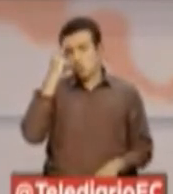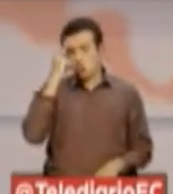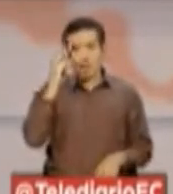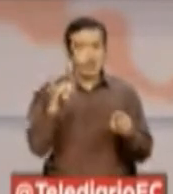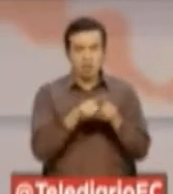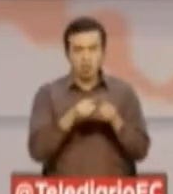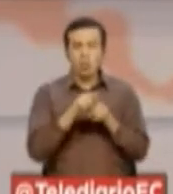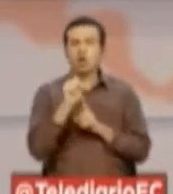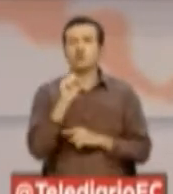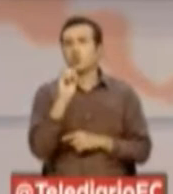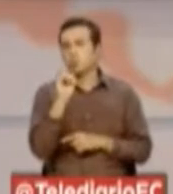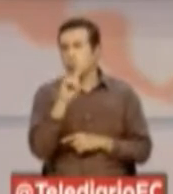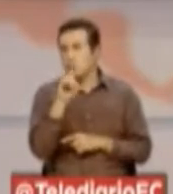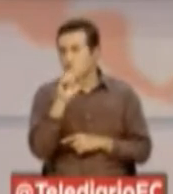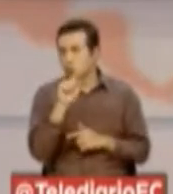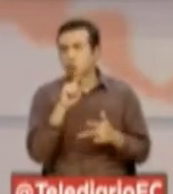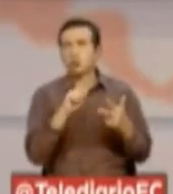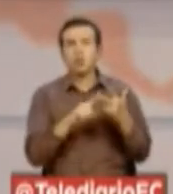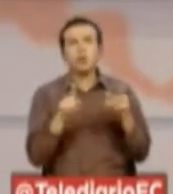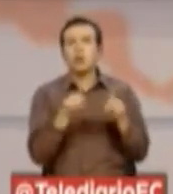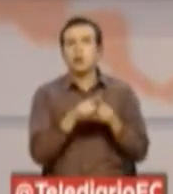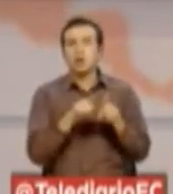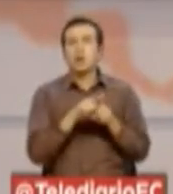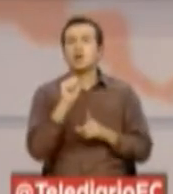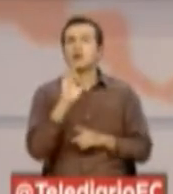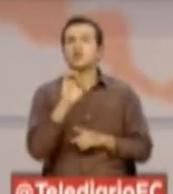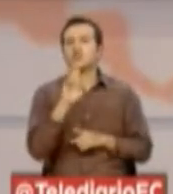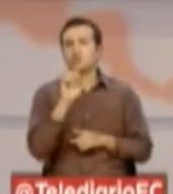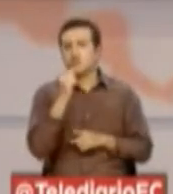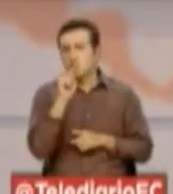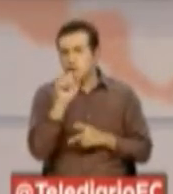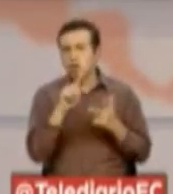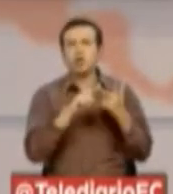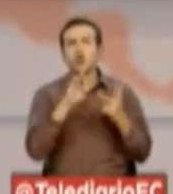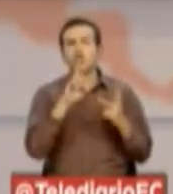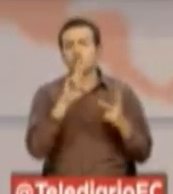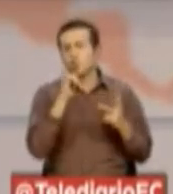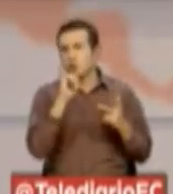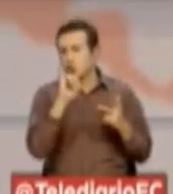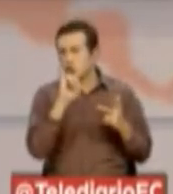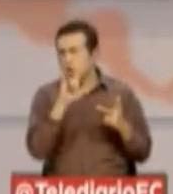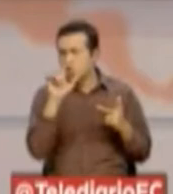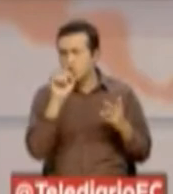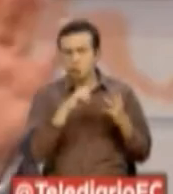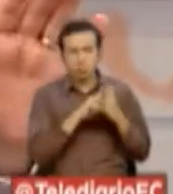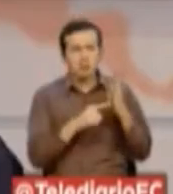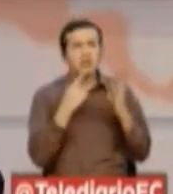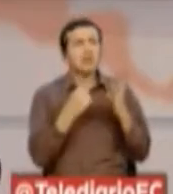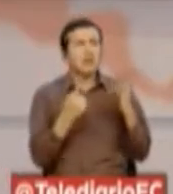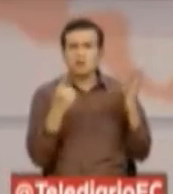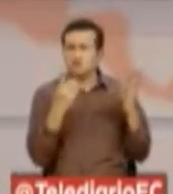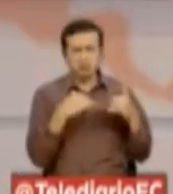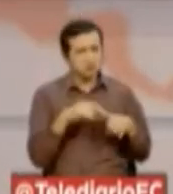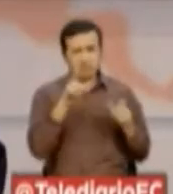moix a los mismos de strossner de trujillo de juan vicente gómez que decían no hay que dejarla